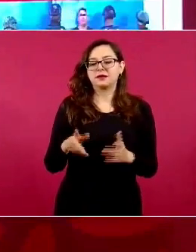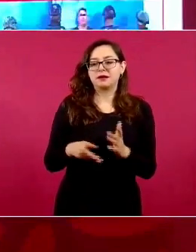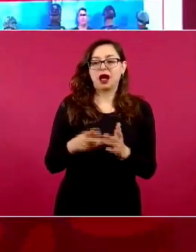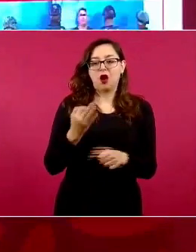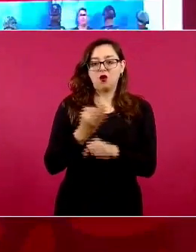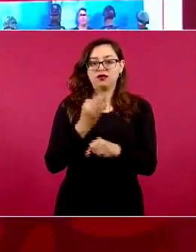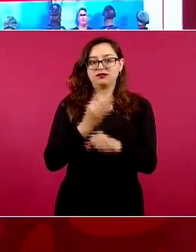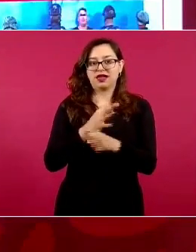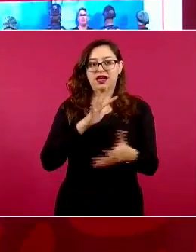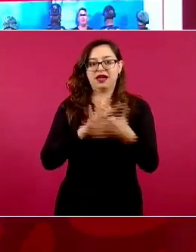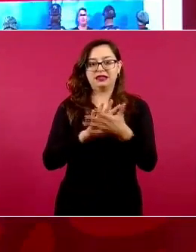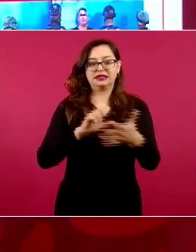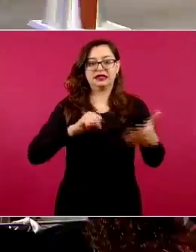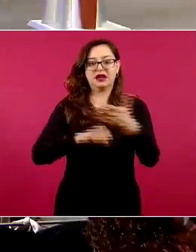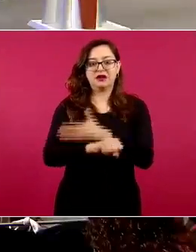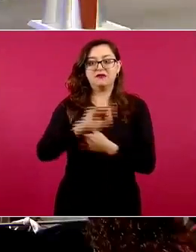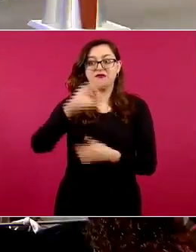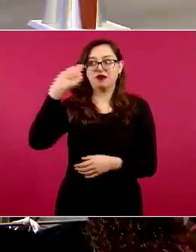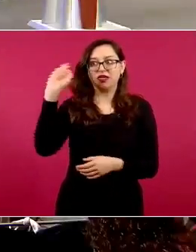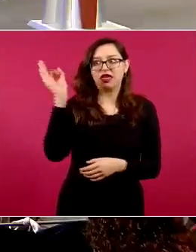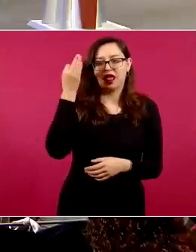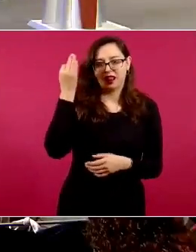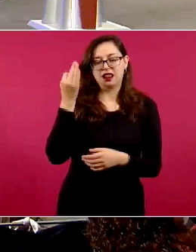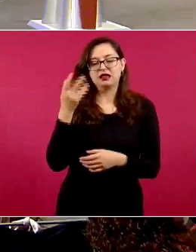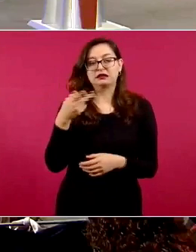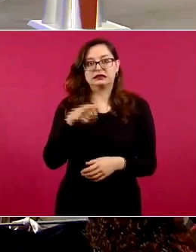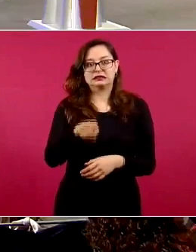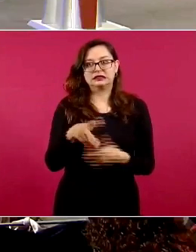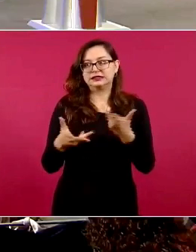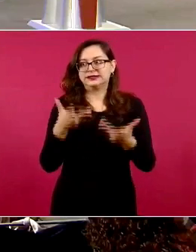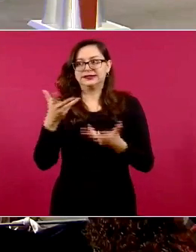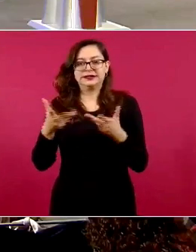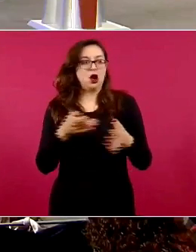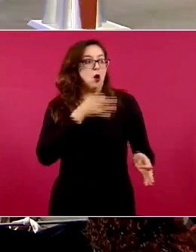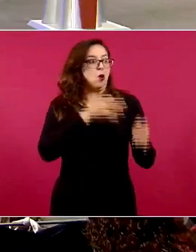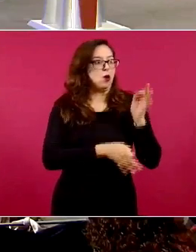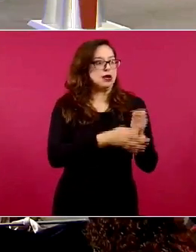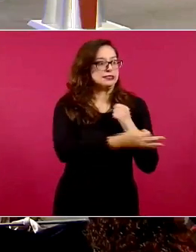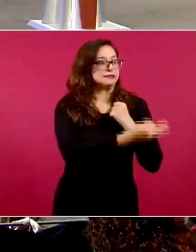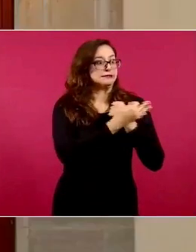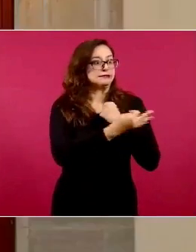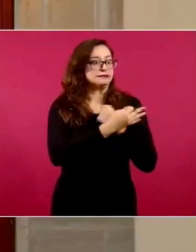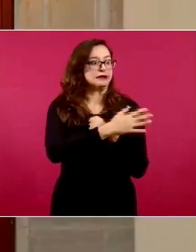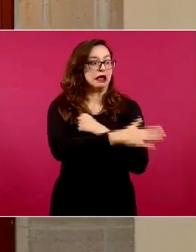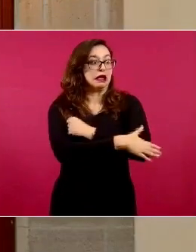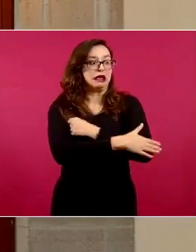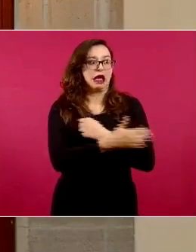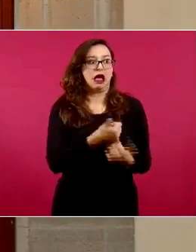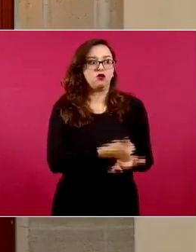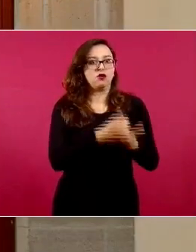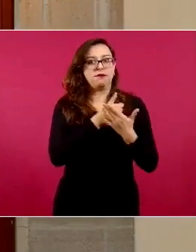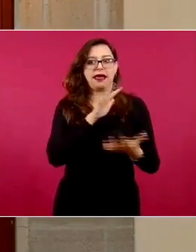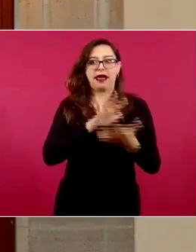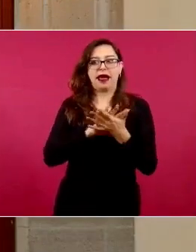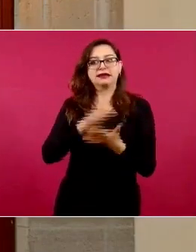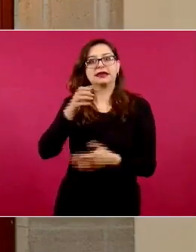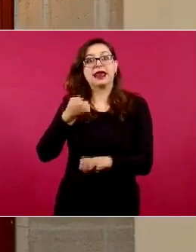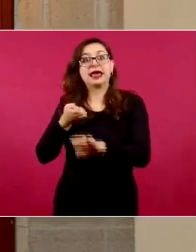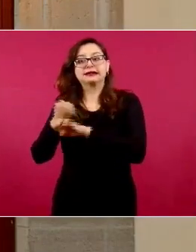reclusión federal y ha estado litigando para tratar de ser enviado nuevamente a un penal en Guerrero, lo que